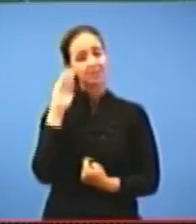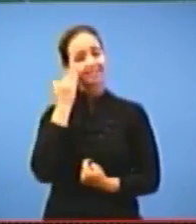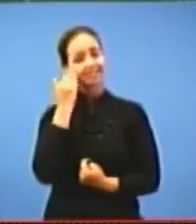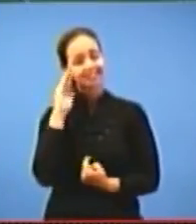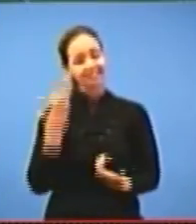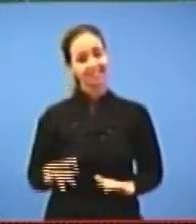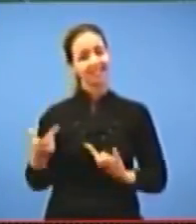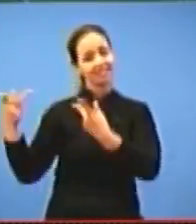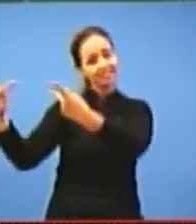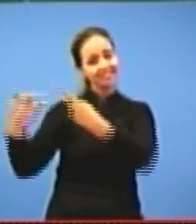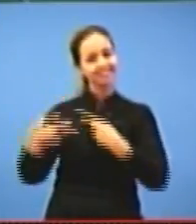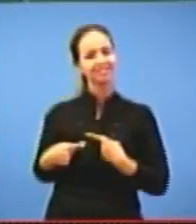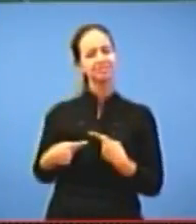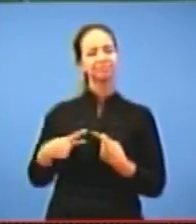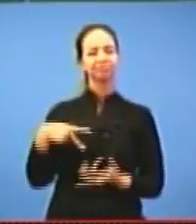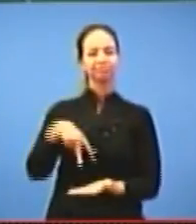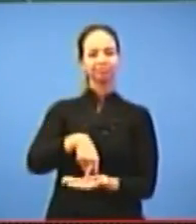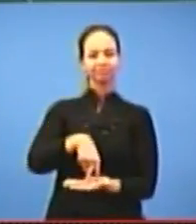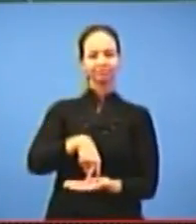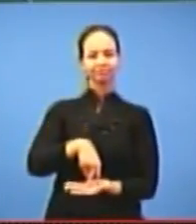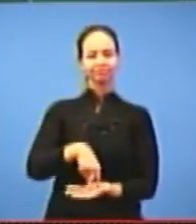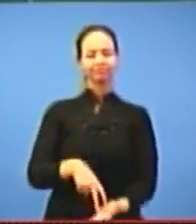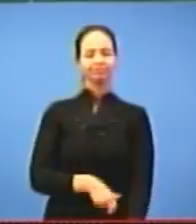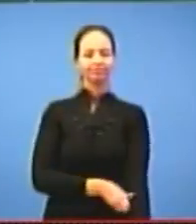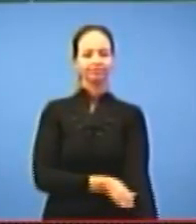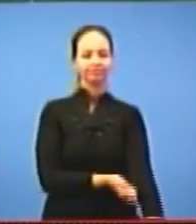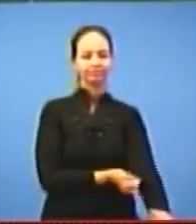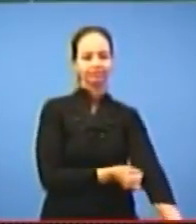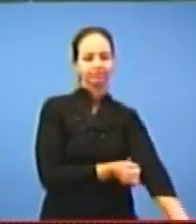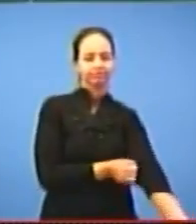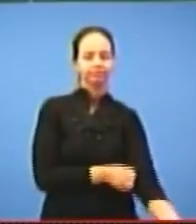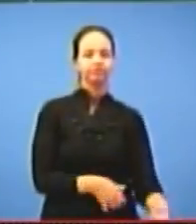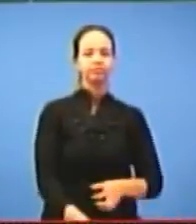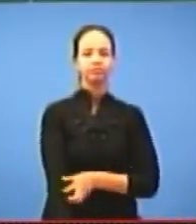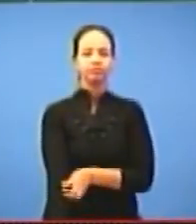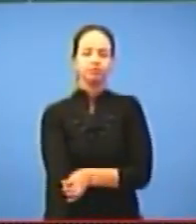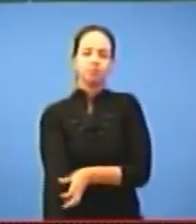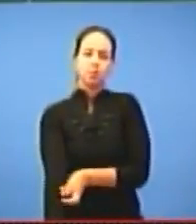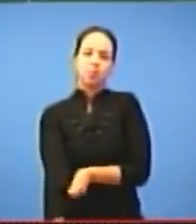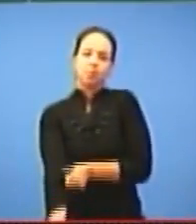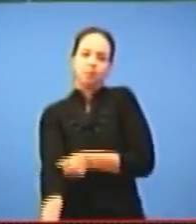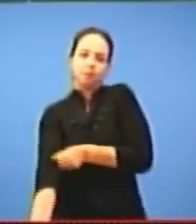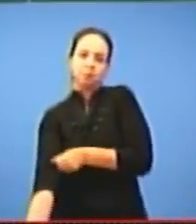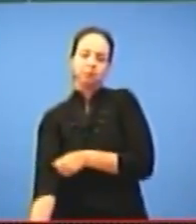entendemos el día de nuestro llamado. Vamos a estar de pie, vamos a glorificar al Señor.